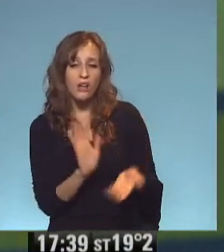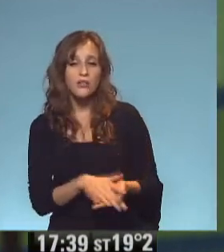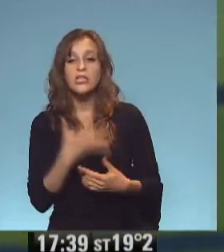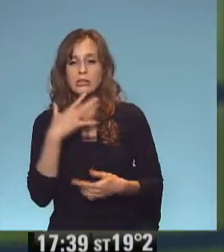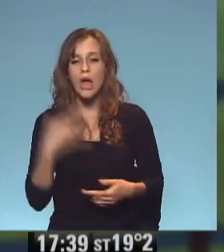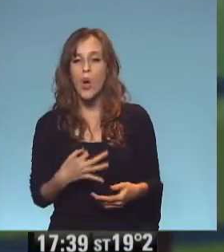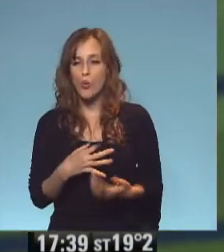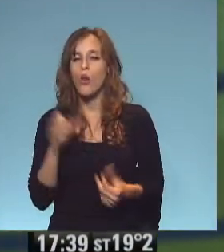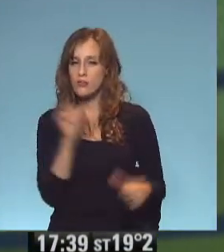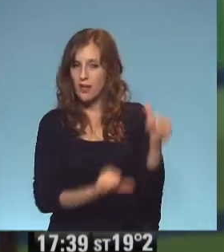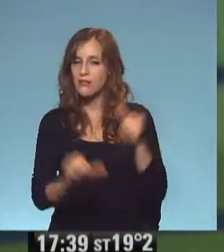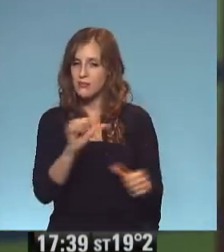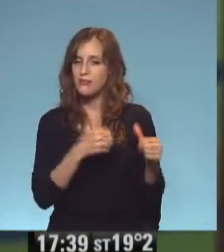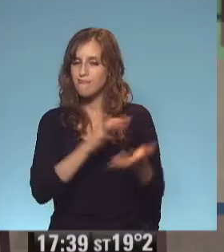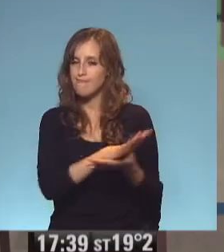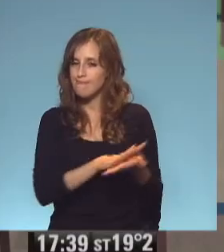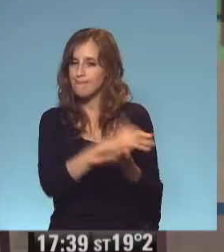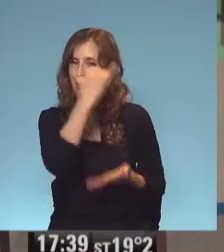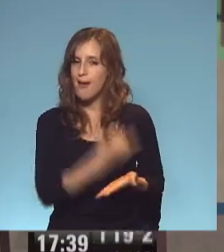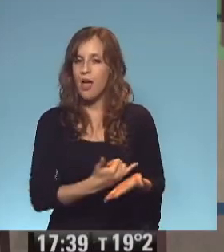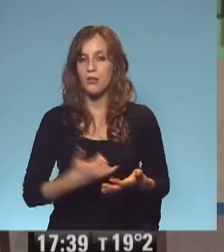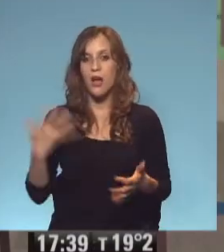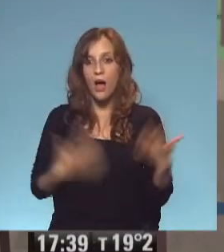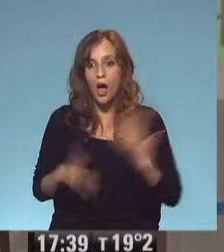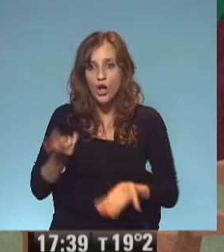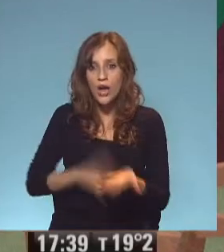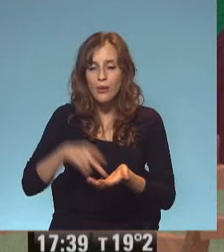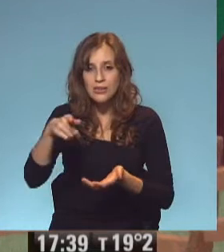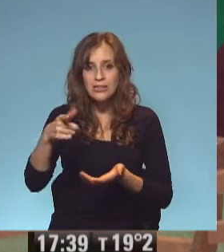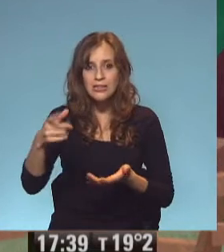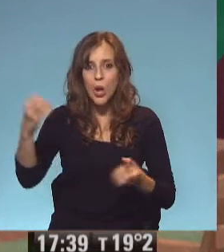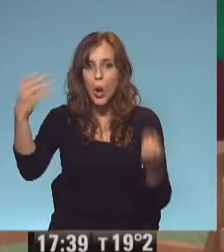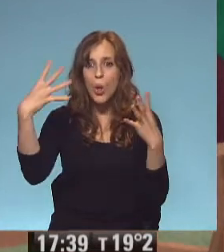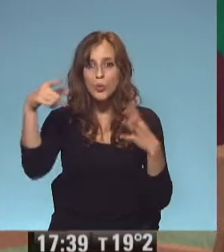explicación científica para esto. ¡Ah! ¡La luz mala!